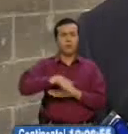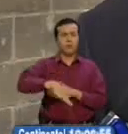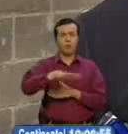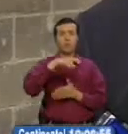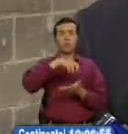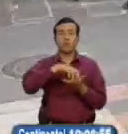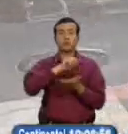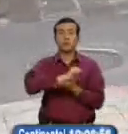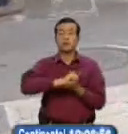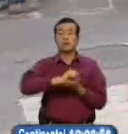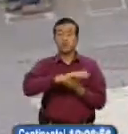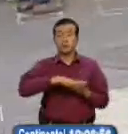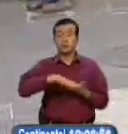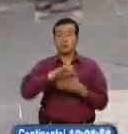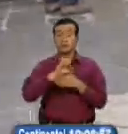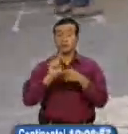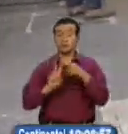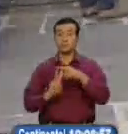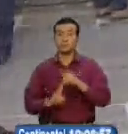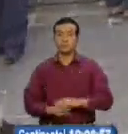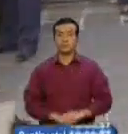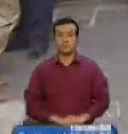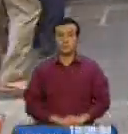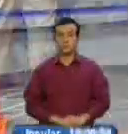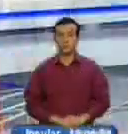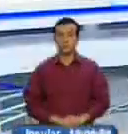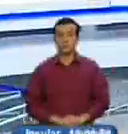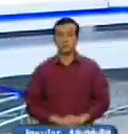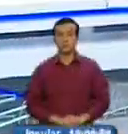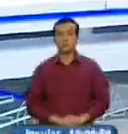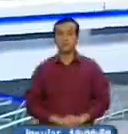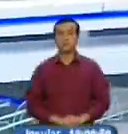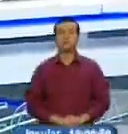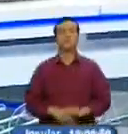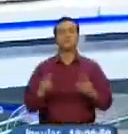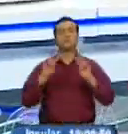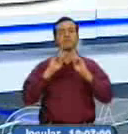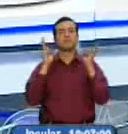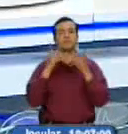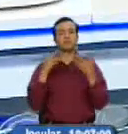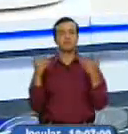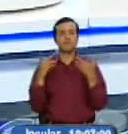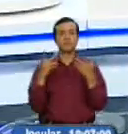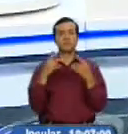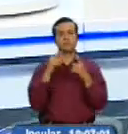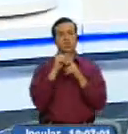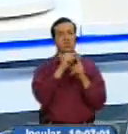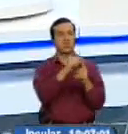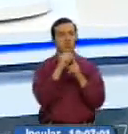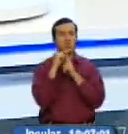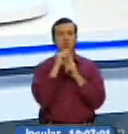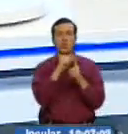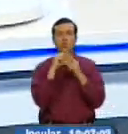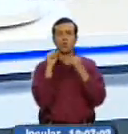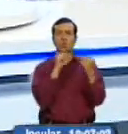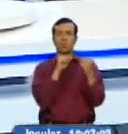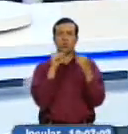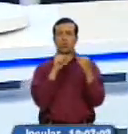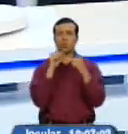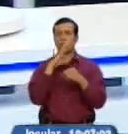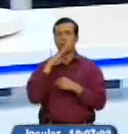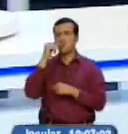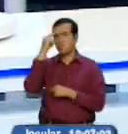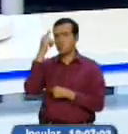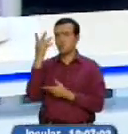provincia de La Suay. Javier Ceballos, Ecuador TV. Otro tema, enfrentamientos verbales entre miembros de los colectivos Rafael